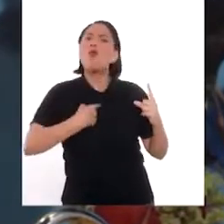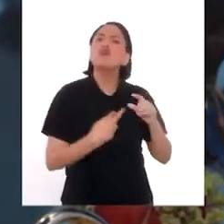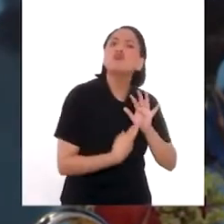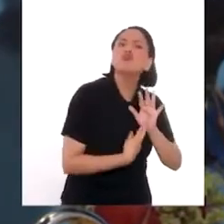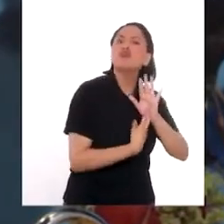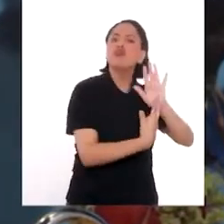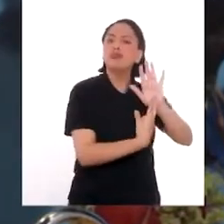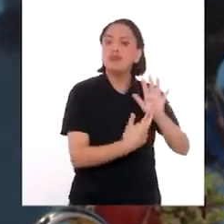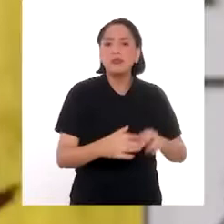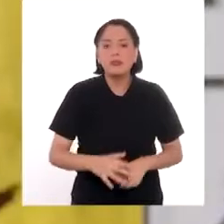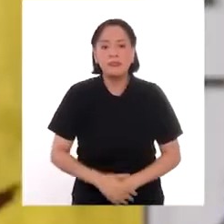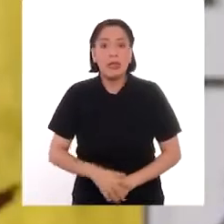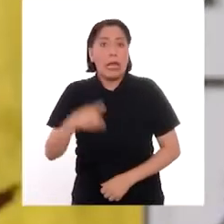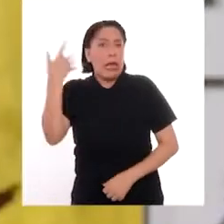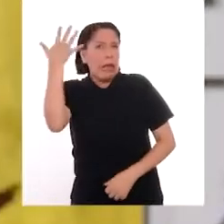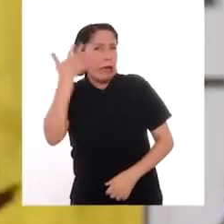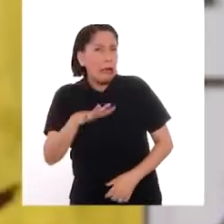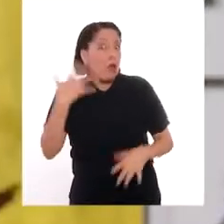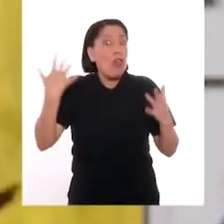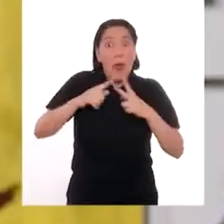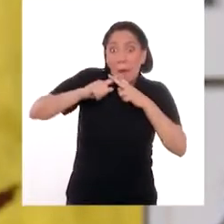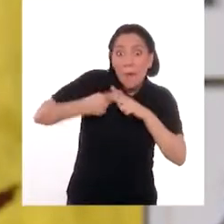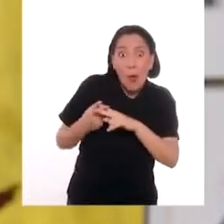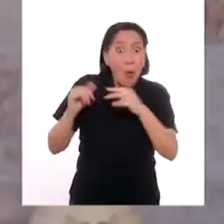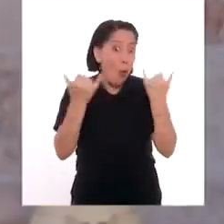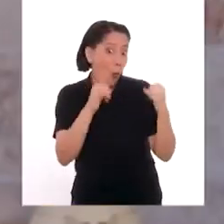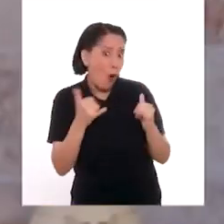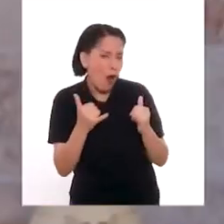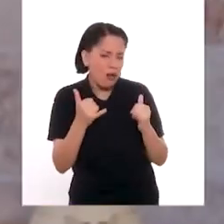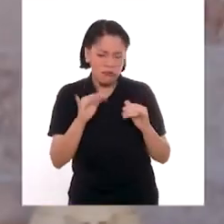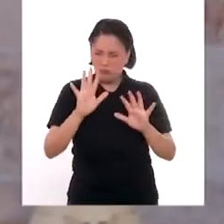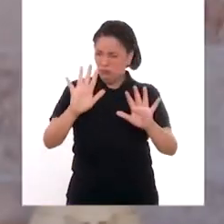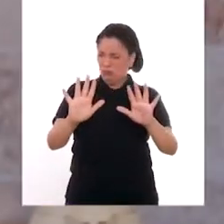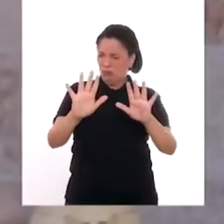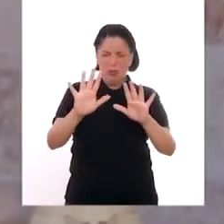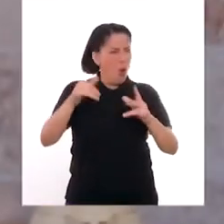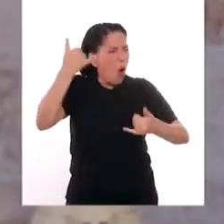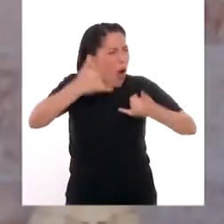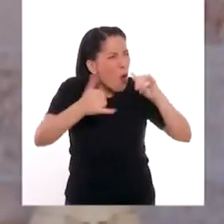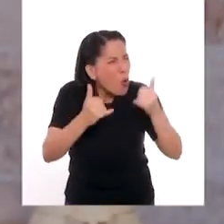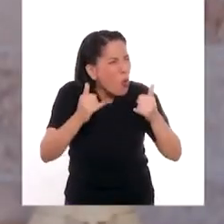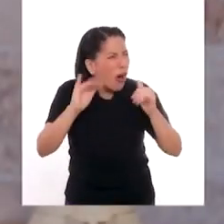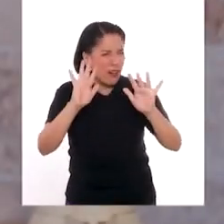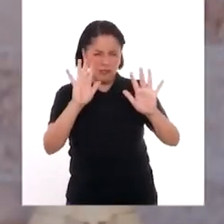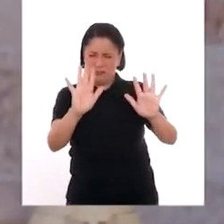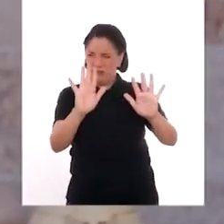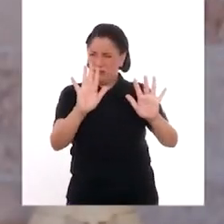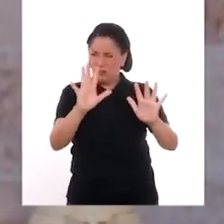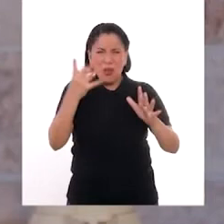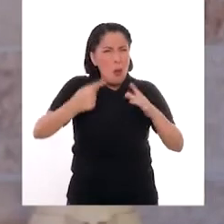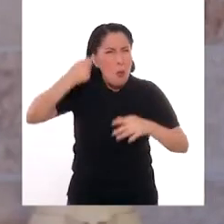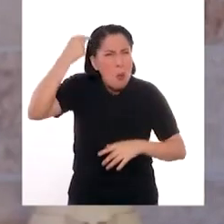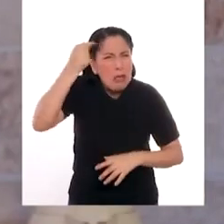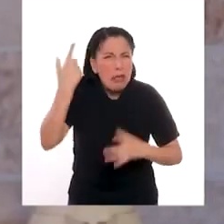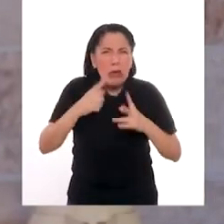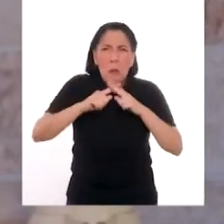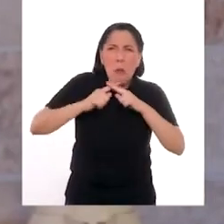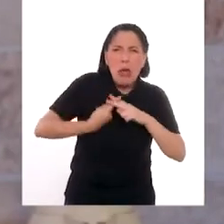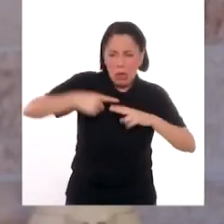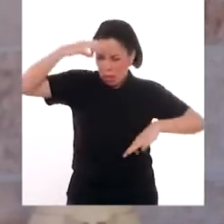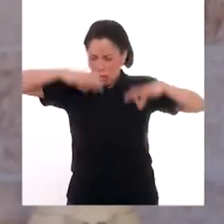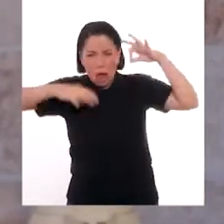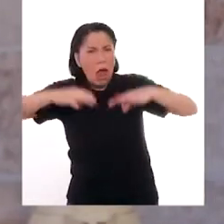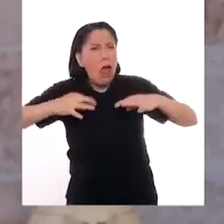vamos a interpretar. Creo que es momento de jugar. ¿De jugar? Karen, espera. Pensé que íbamos a